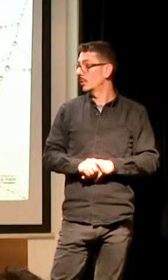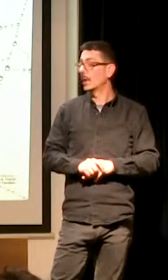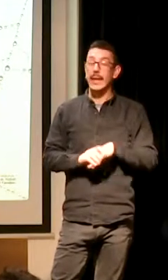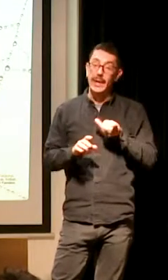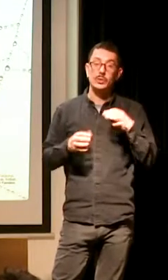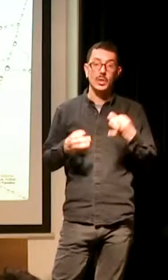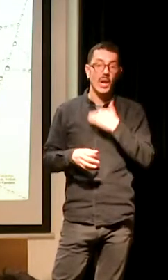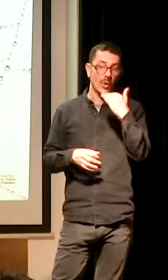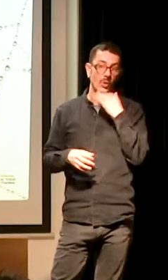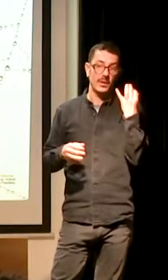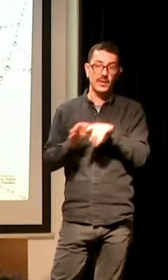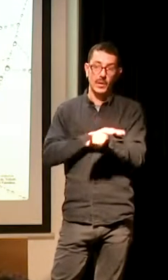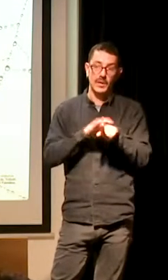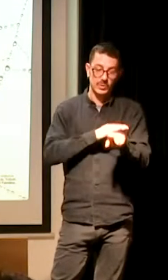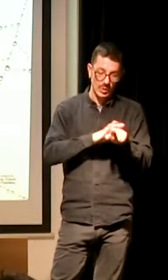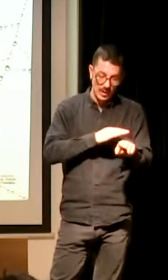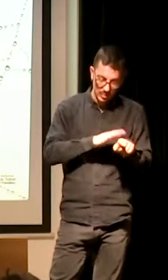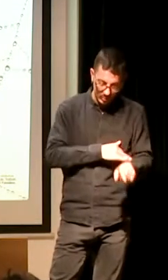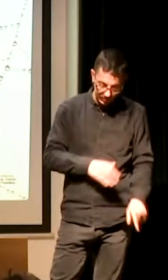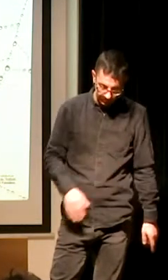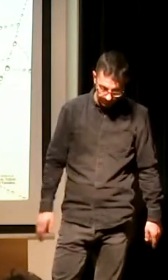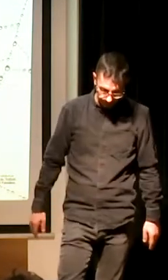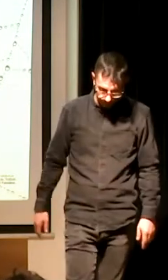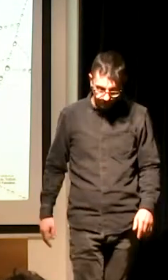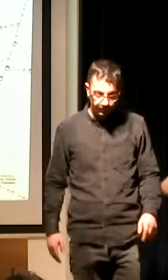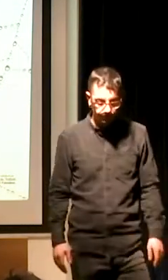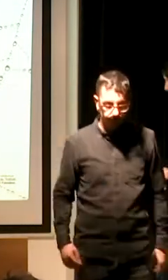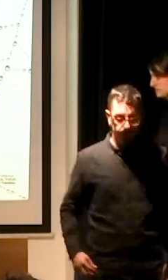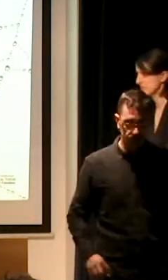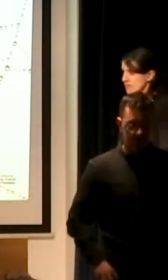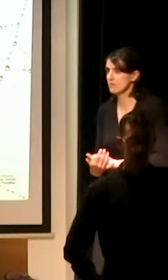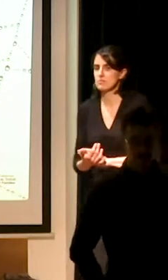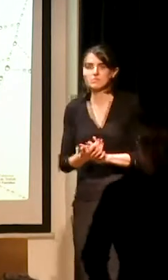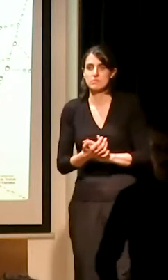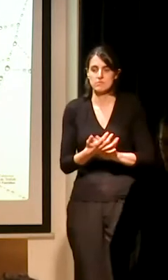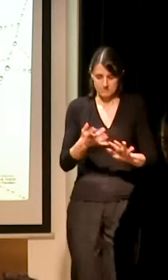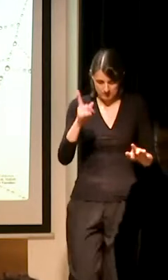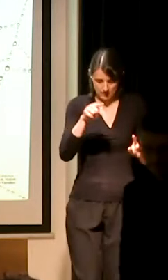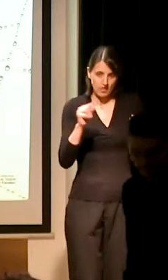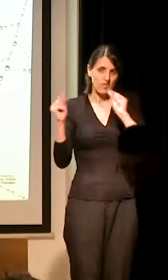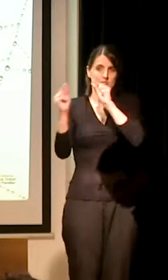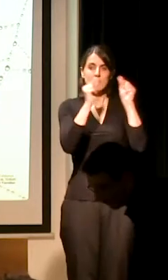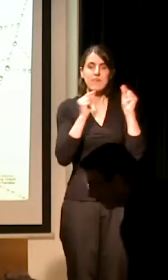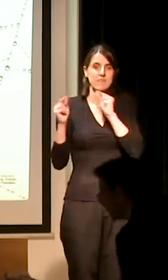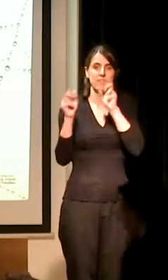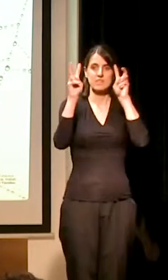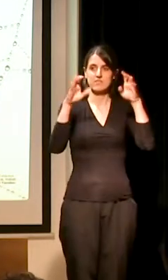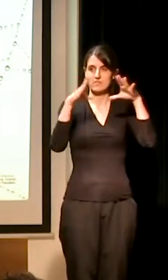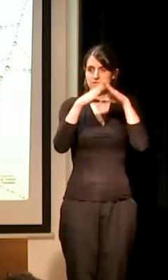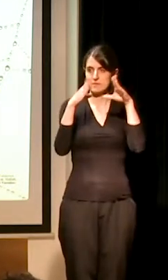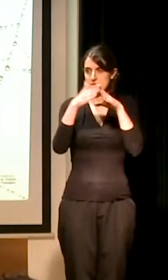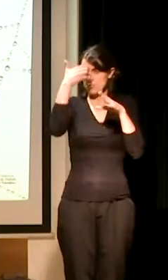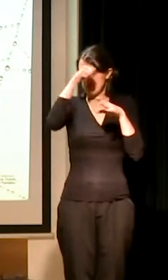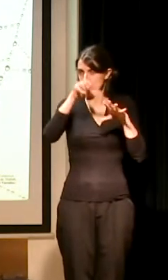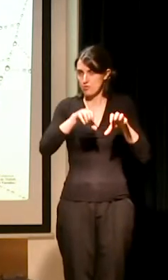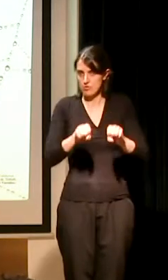también gestionarlo, y bueno, y que los debates sobre feminismo decolonial y sobre los